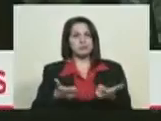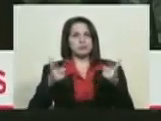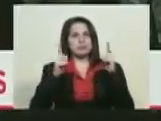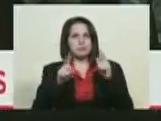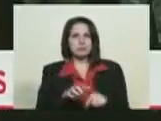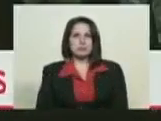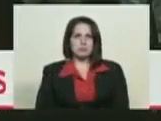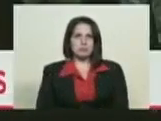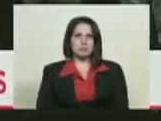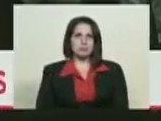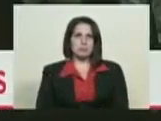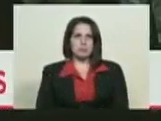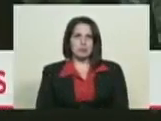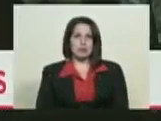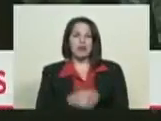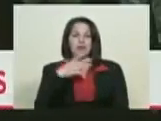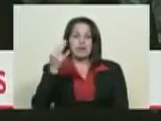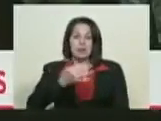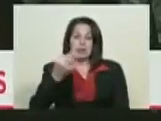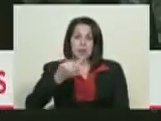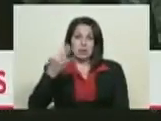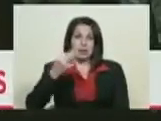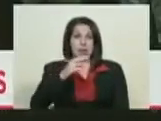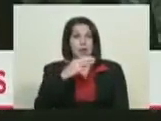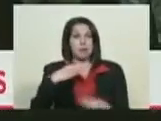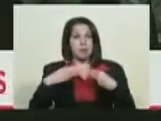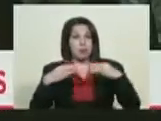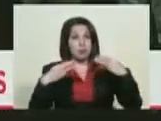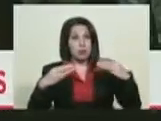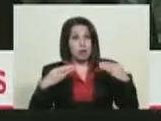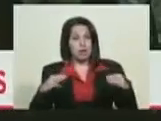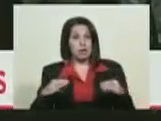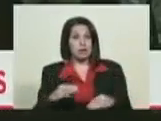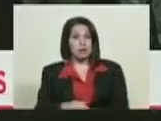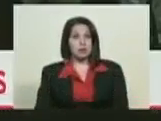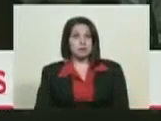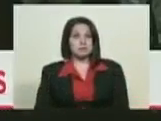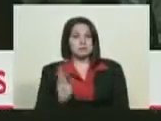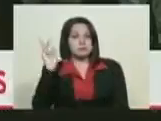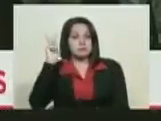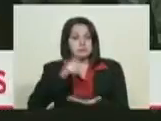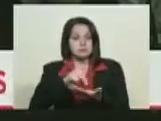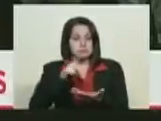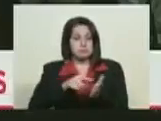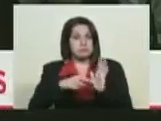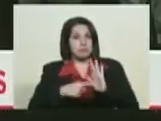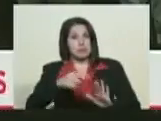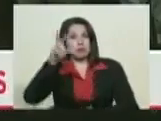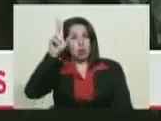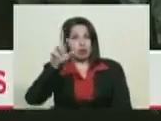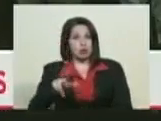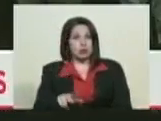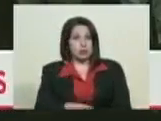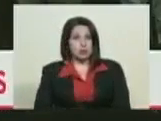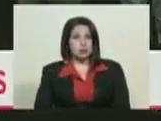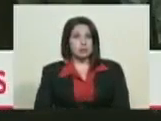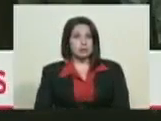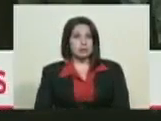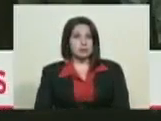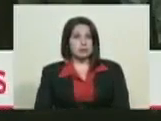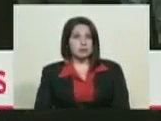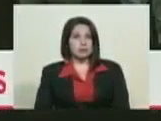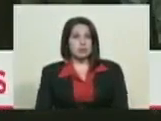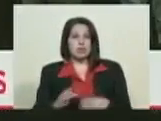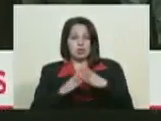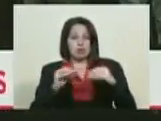es la democracia verdadera, popular, la democracia participativa diaria, la democracia protagónica